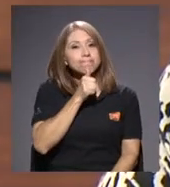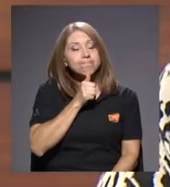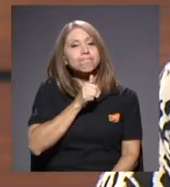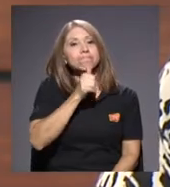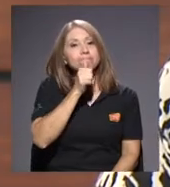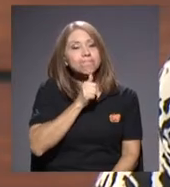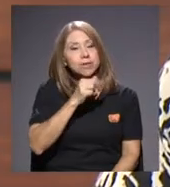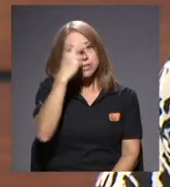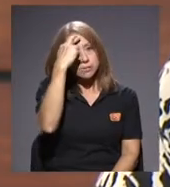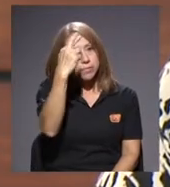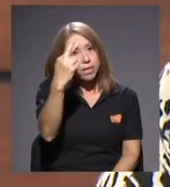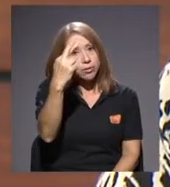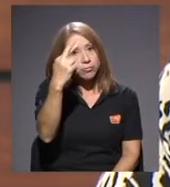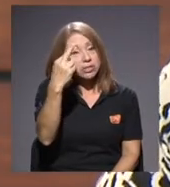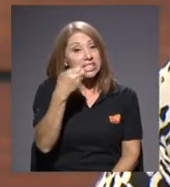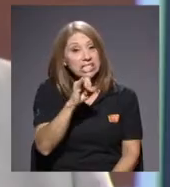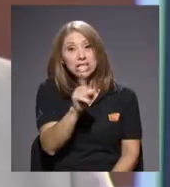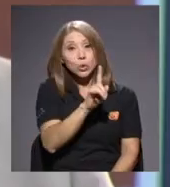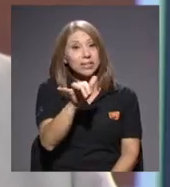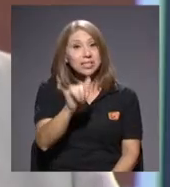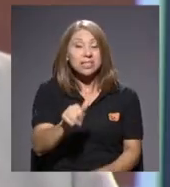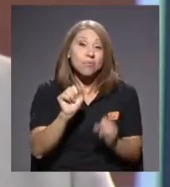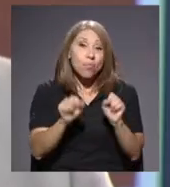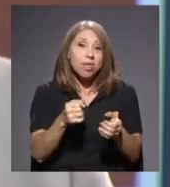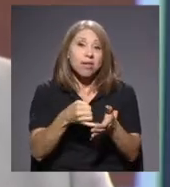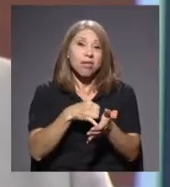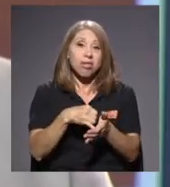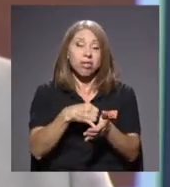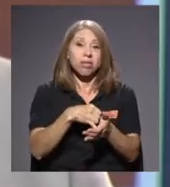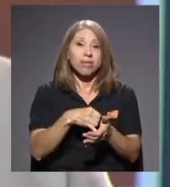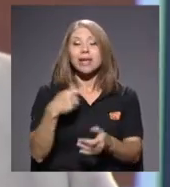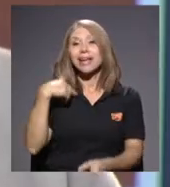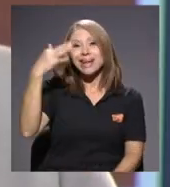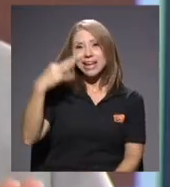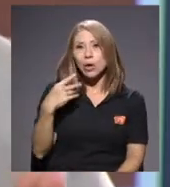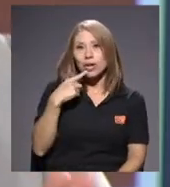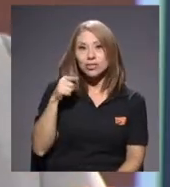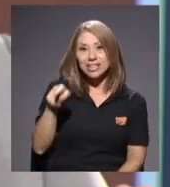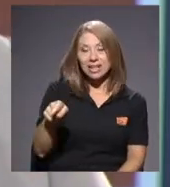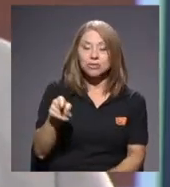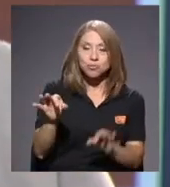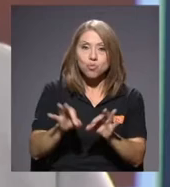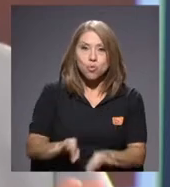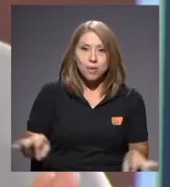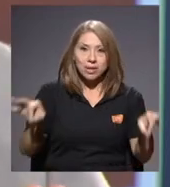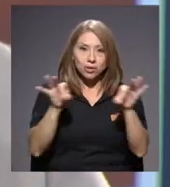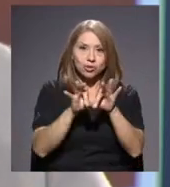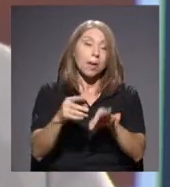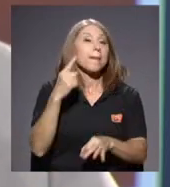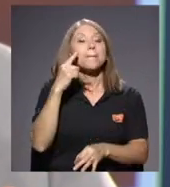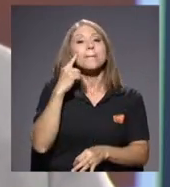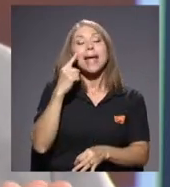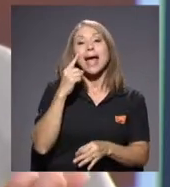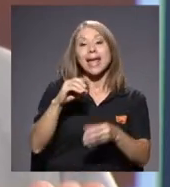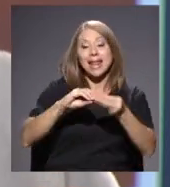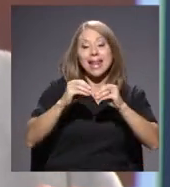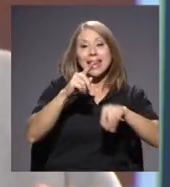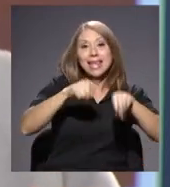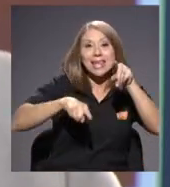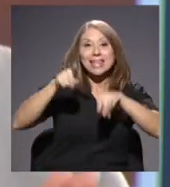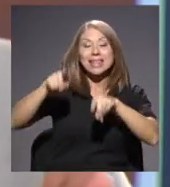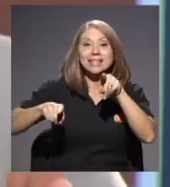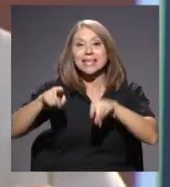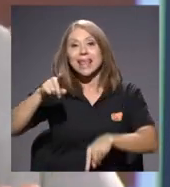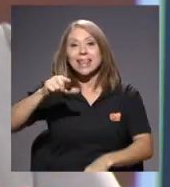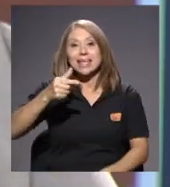ir descomponiendo lentamente. Creo que lo que dice Rogel es una cosa muy valiosa, porque vea, el índice de Gini en desigualdad nos dice que estábamos muy cerca